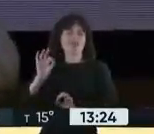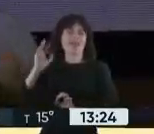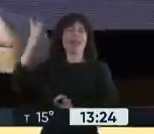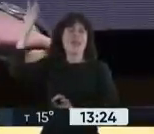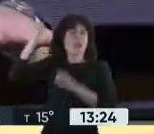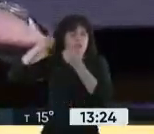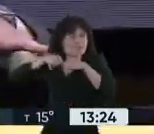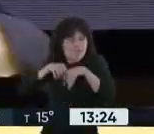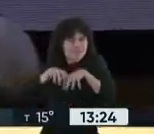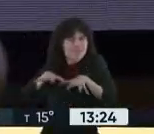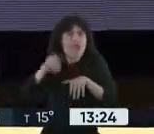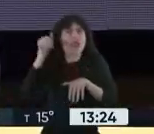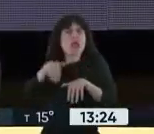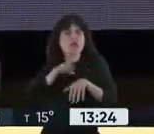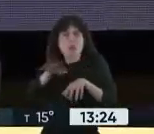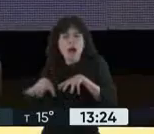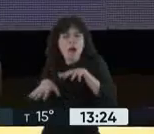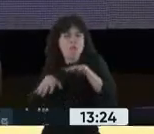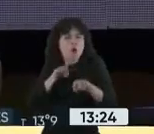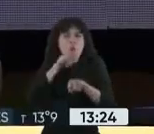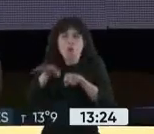se desparramó por el mundo con mucha más lentitud.